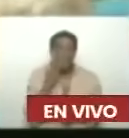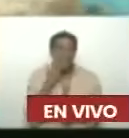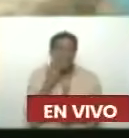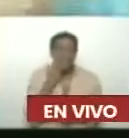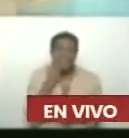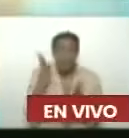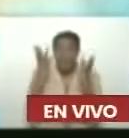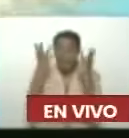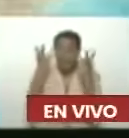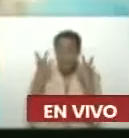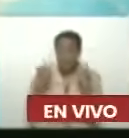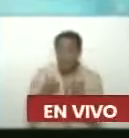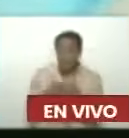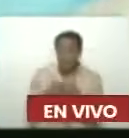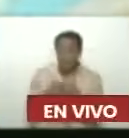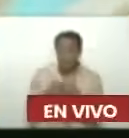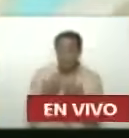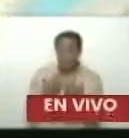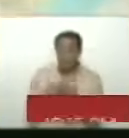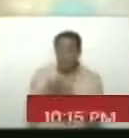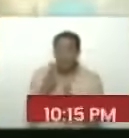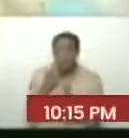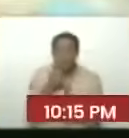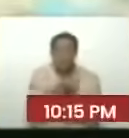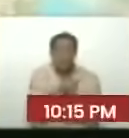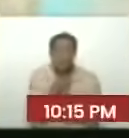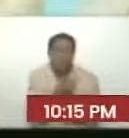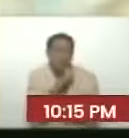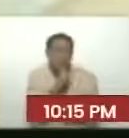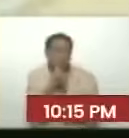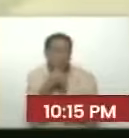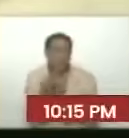La madre... ¿Qué dice Karina?